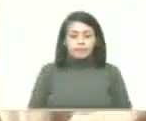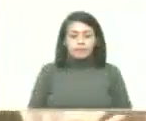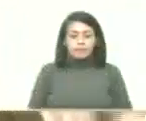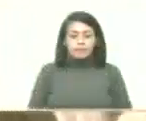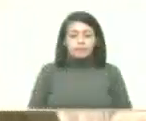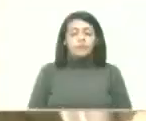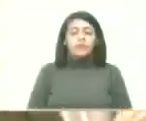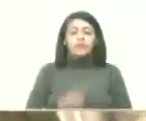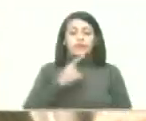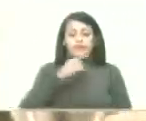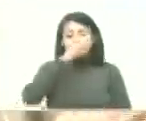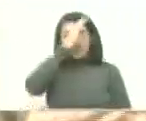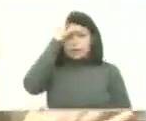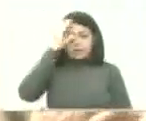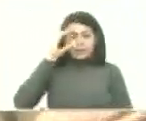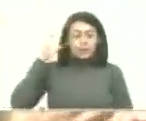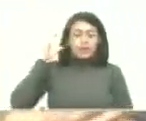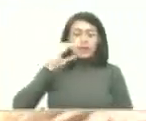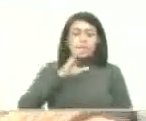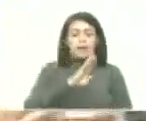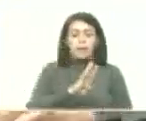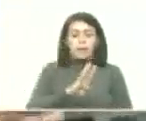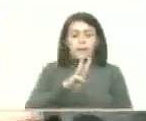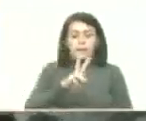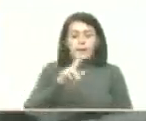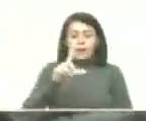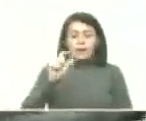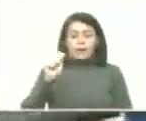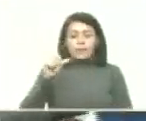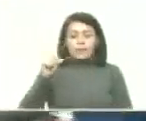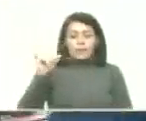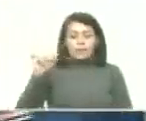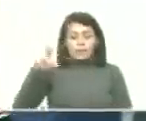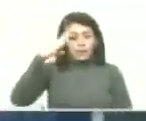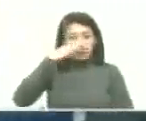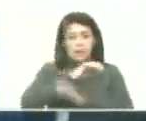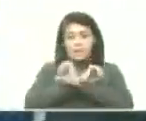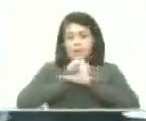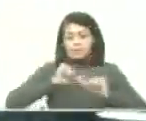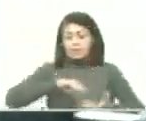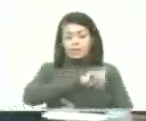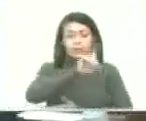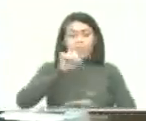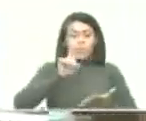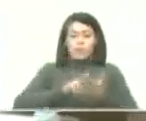De Cilia Flores, de Vladimir Padrino López, del alto mando militar.